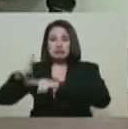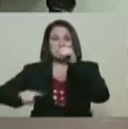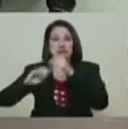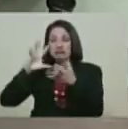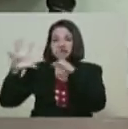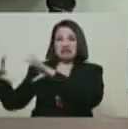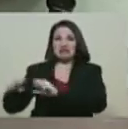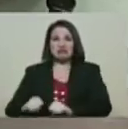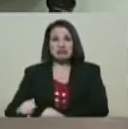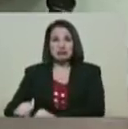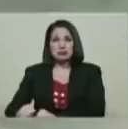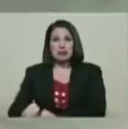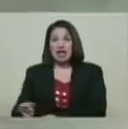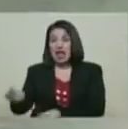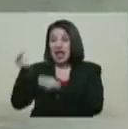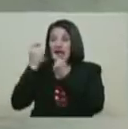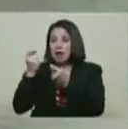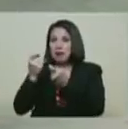jamás,